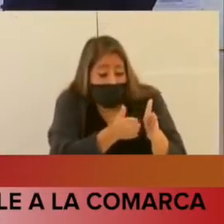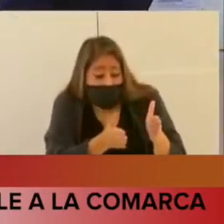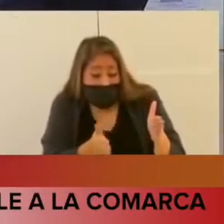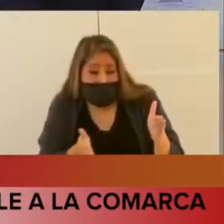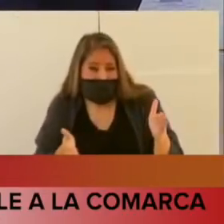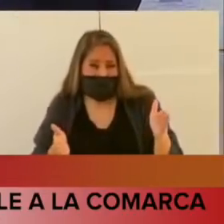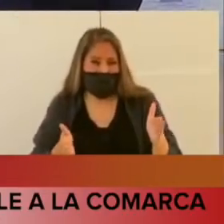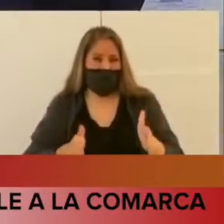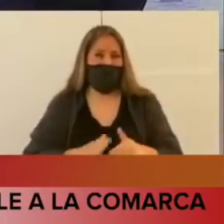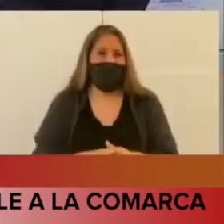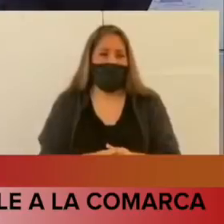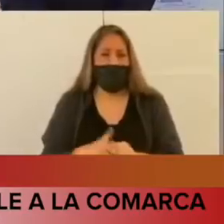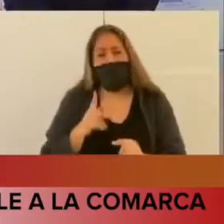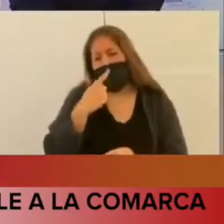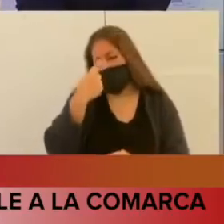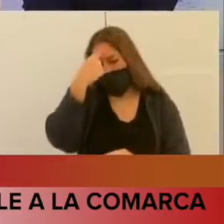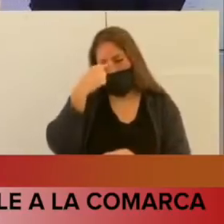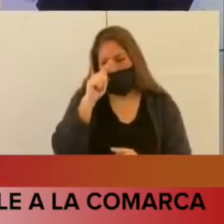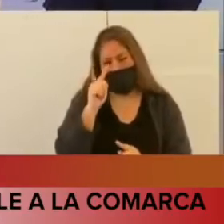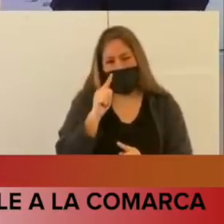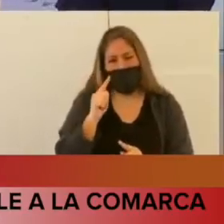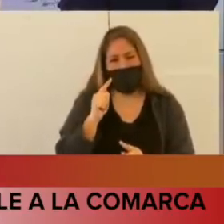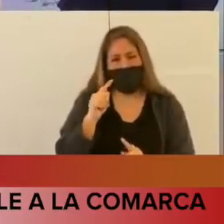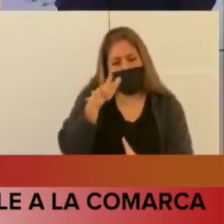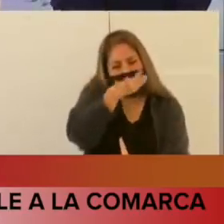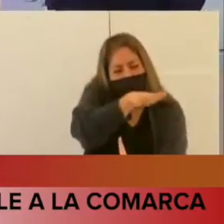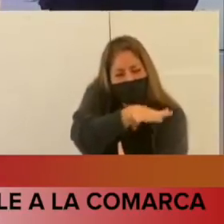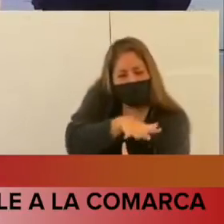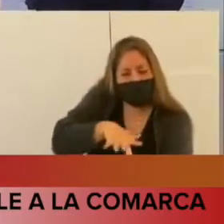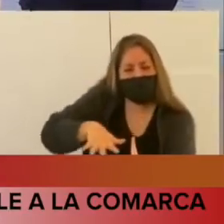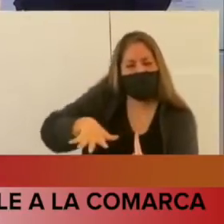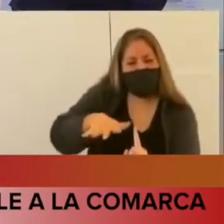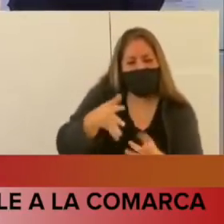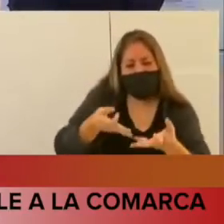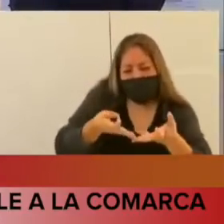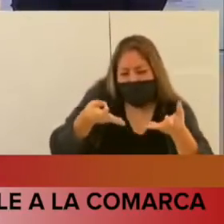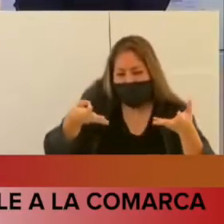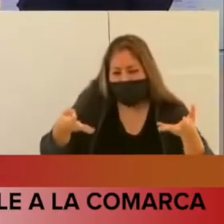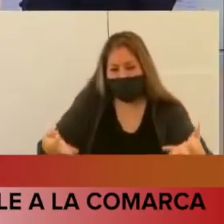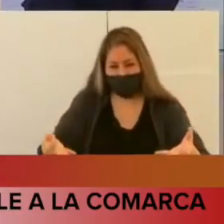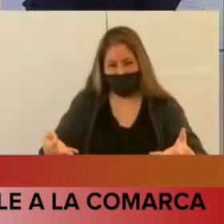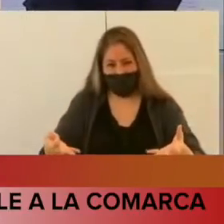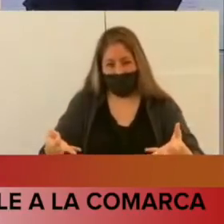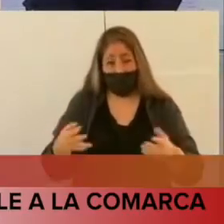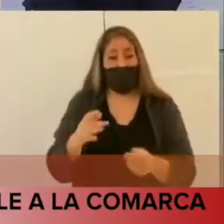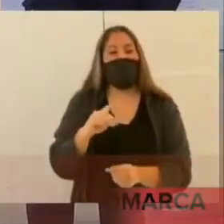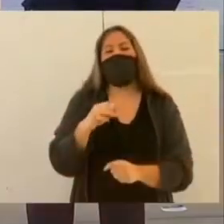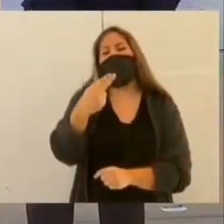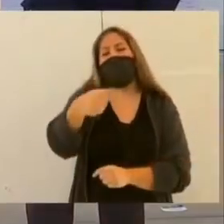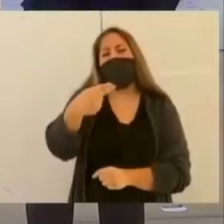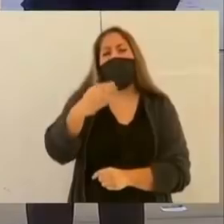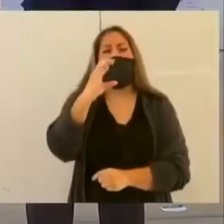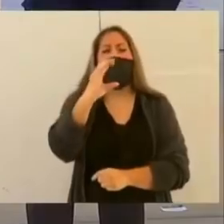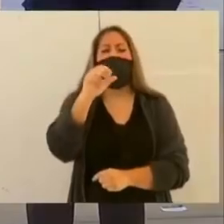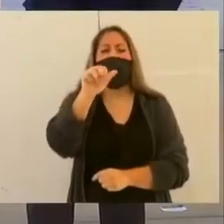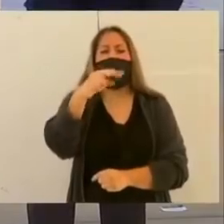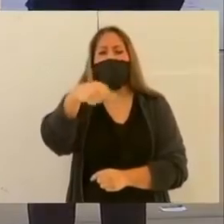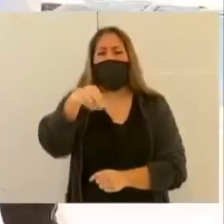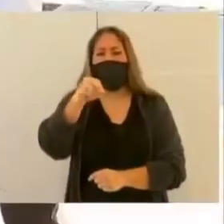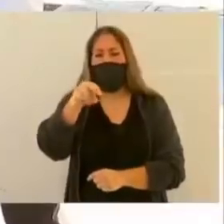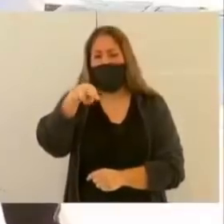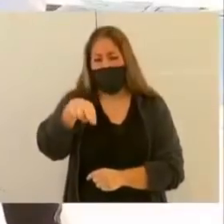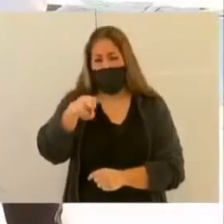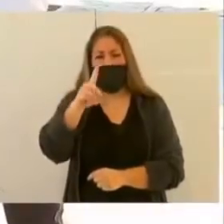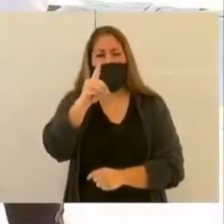no afectar el área natural protegida, que es el Cañón de Fernández. Todas las